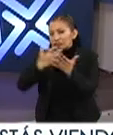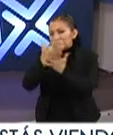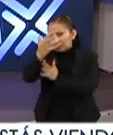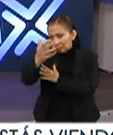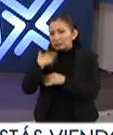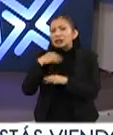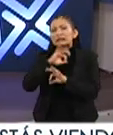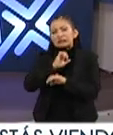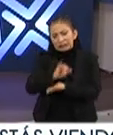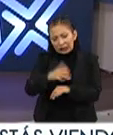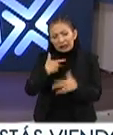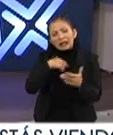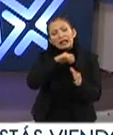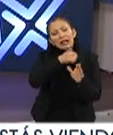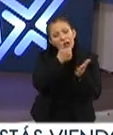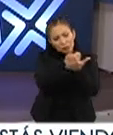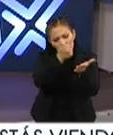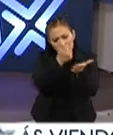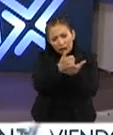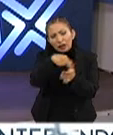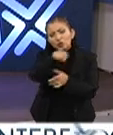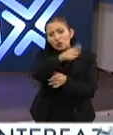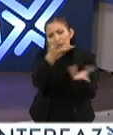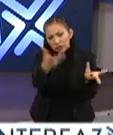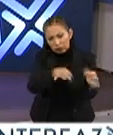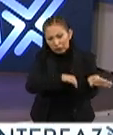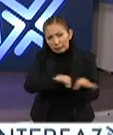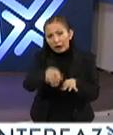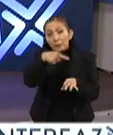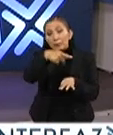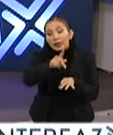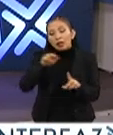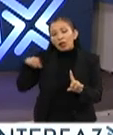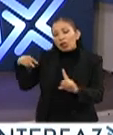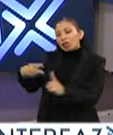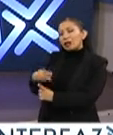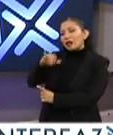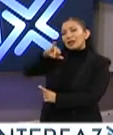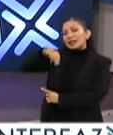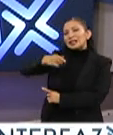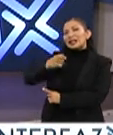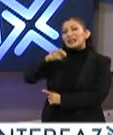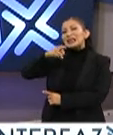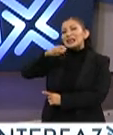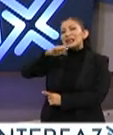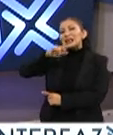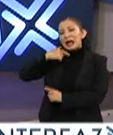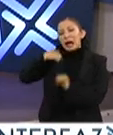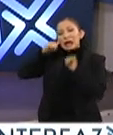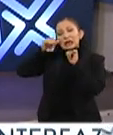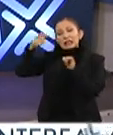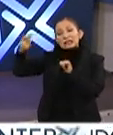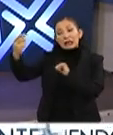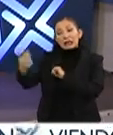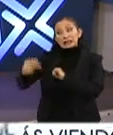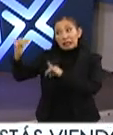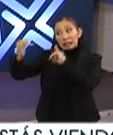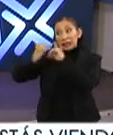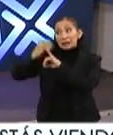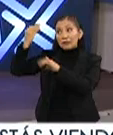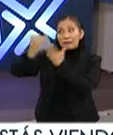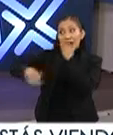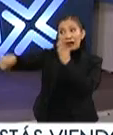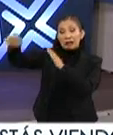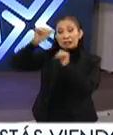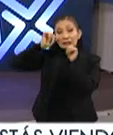Sí se están atacando por otros frentes, sin embargo era necesario que desde un enfoque ingenieril se atendiera esta necesidad que internacionalmente